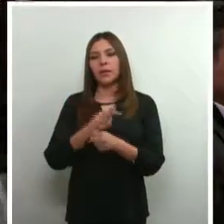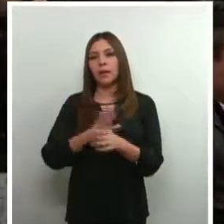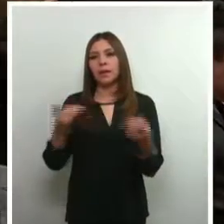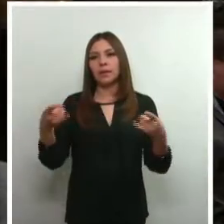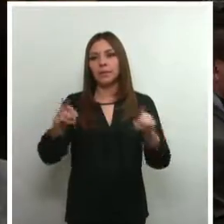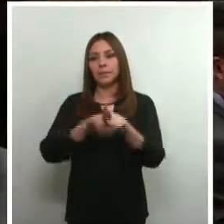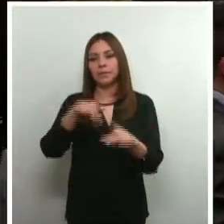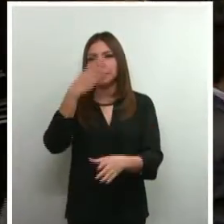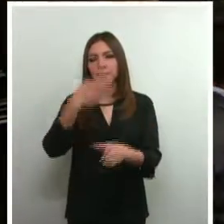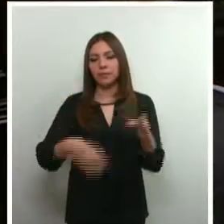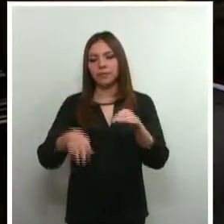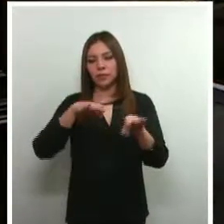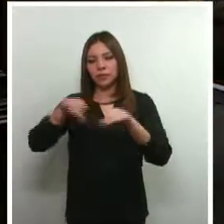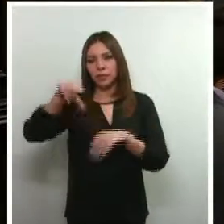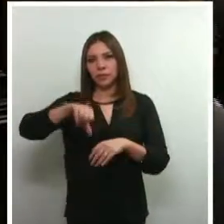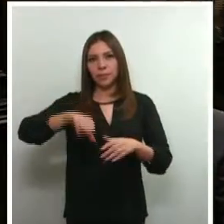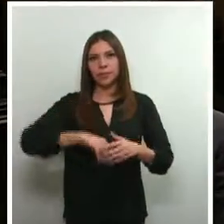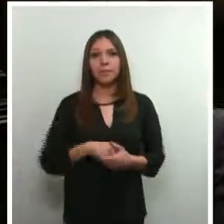sesión.